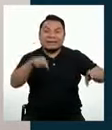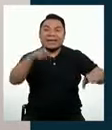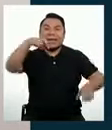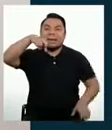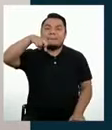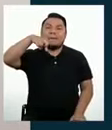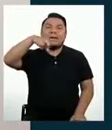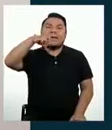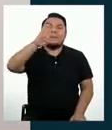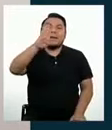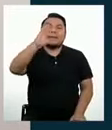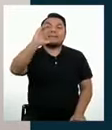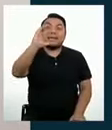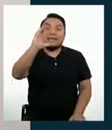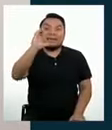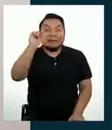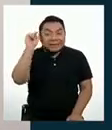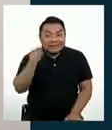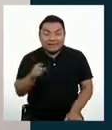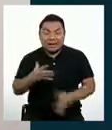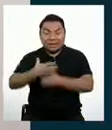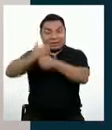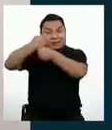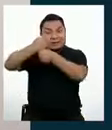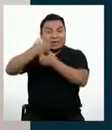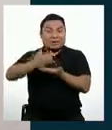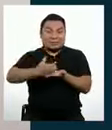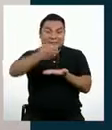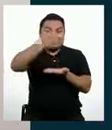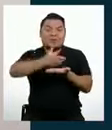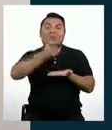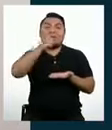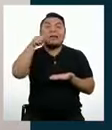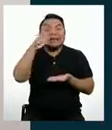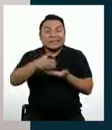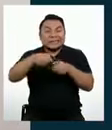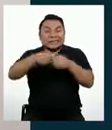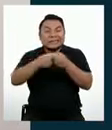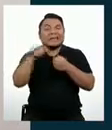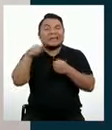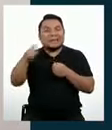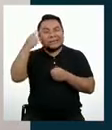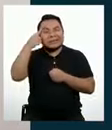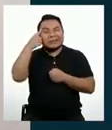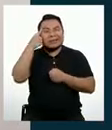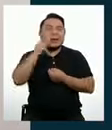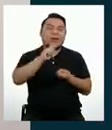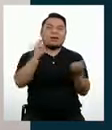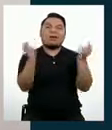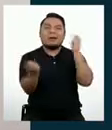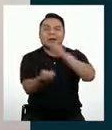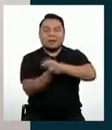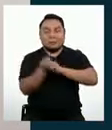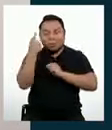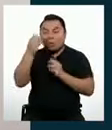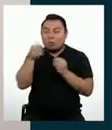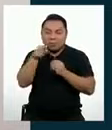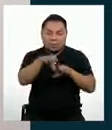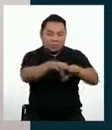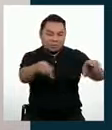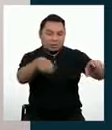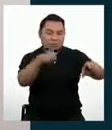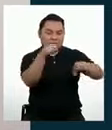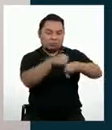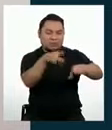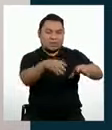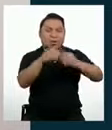PVC. El plástico se inventó para sustituir a materiales de origen natural, pero